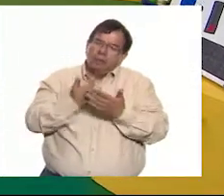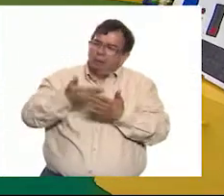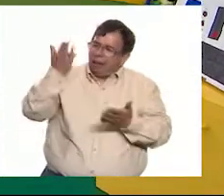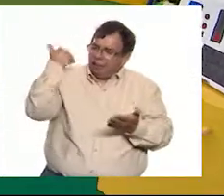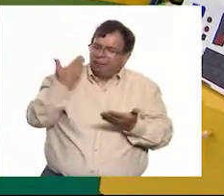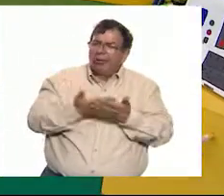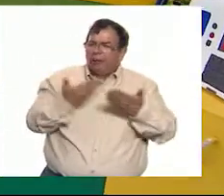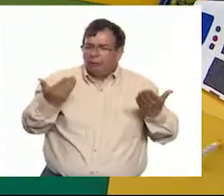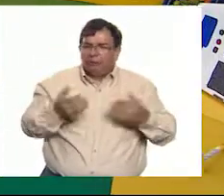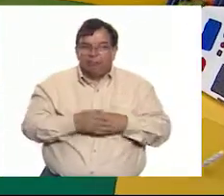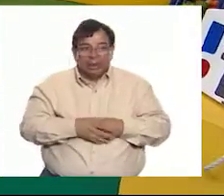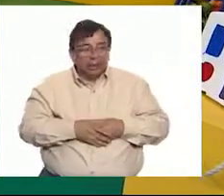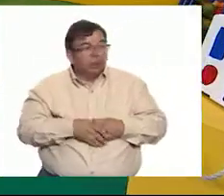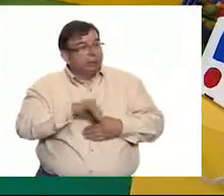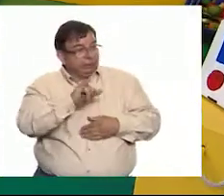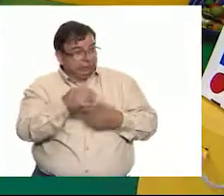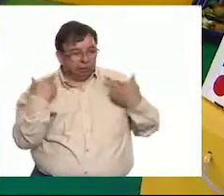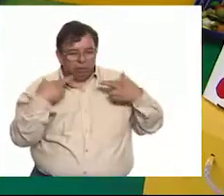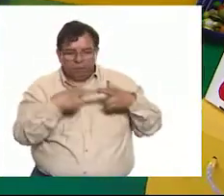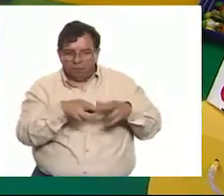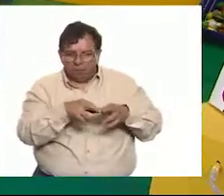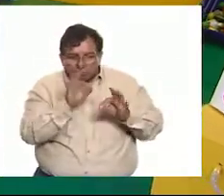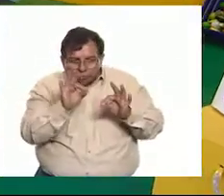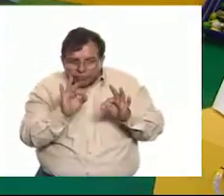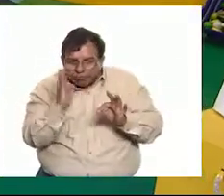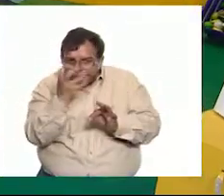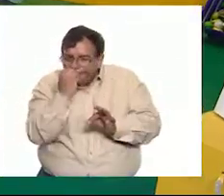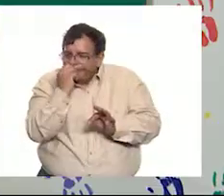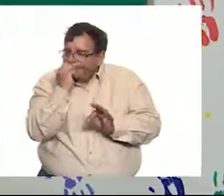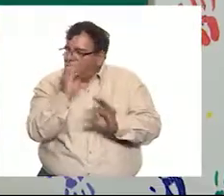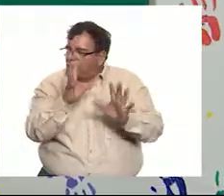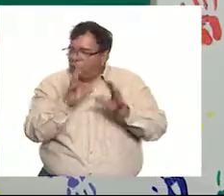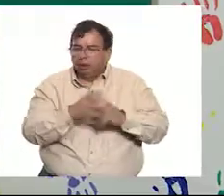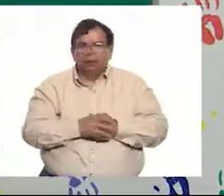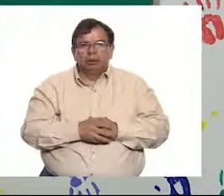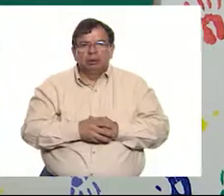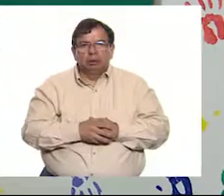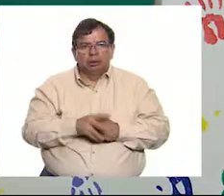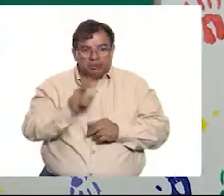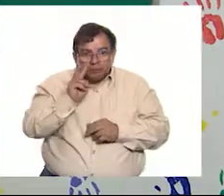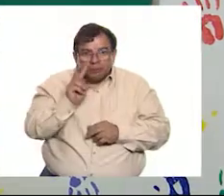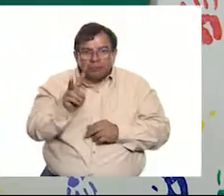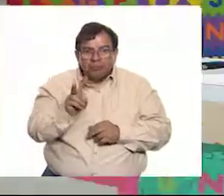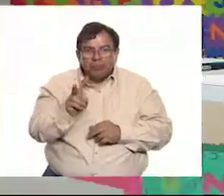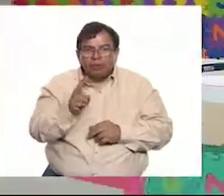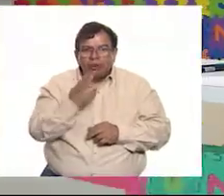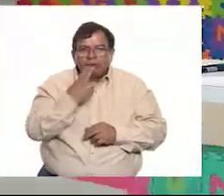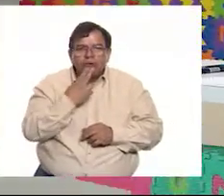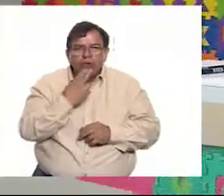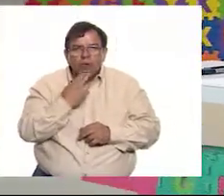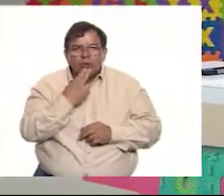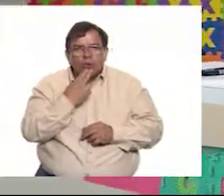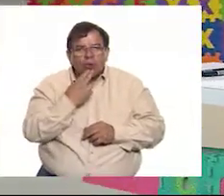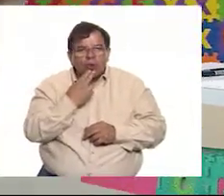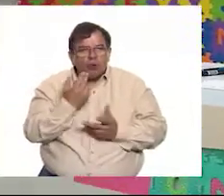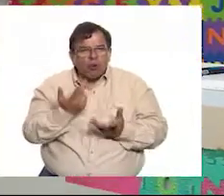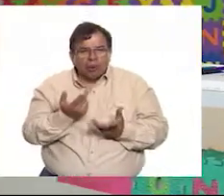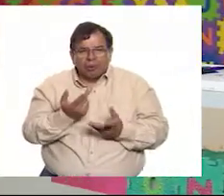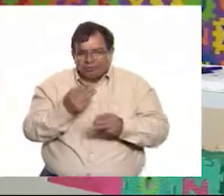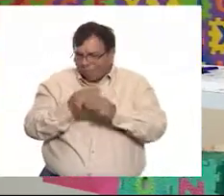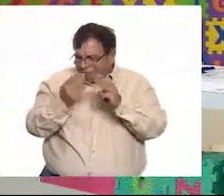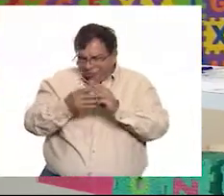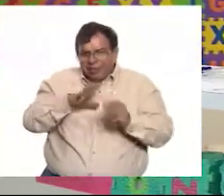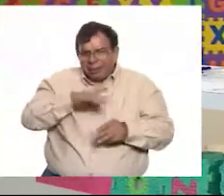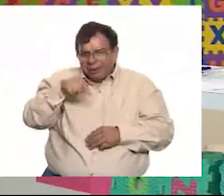¿verdad? Sí, además el trabajo que hizo el maestro, bueno, fascinante, ¿no lo crees? Así es, y como pudieron ver, él utilizó también mucho de lo que